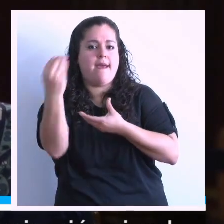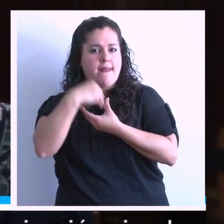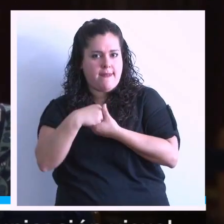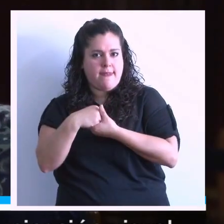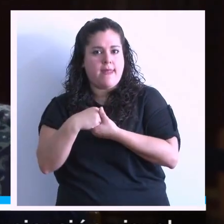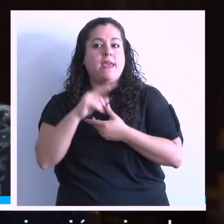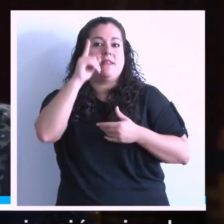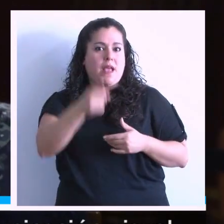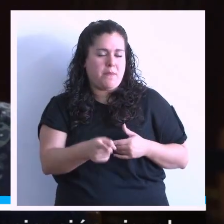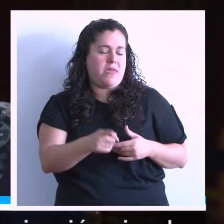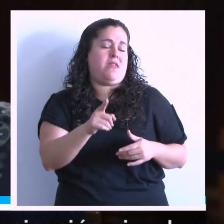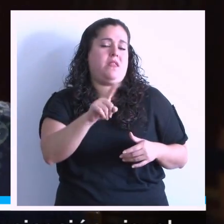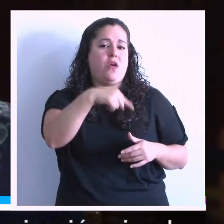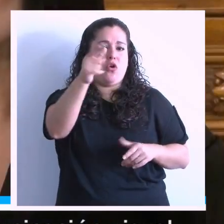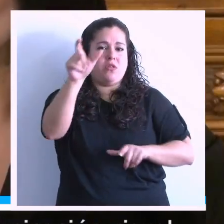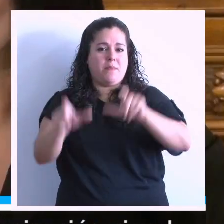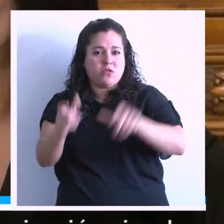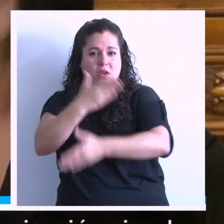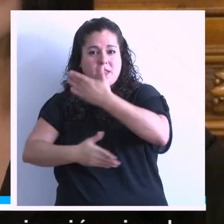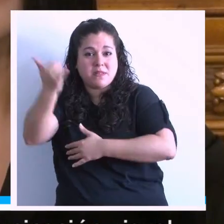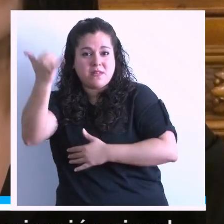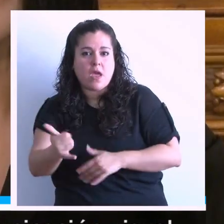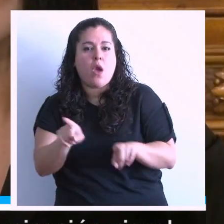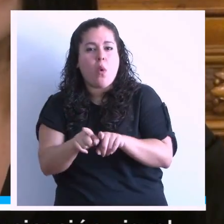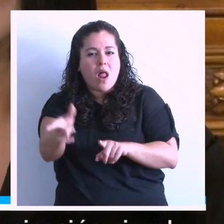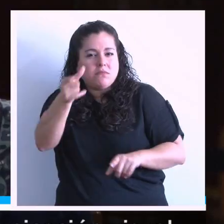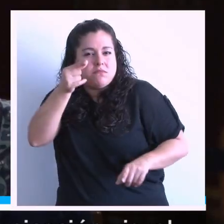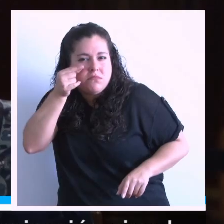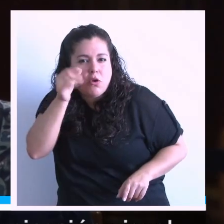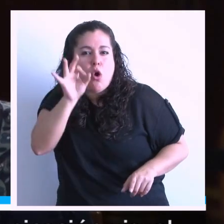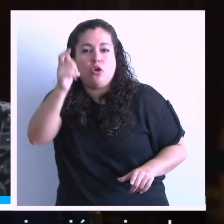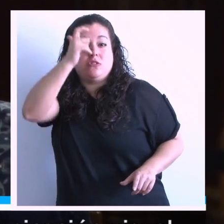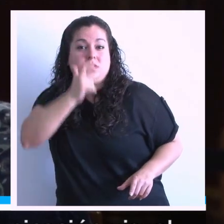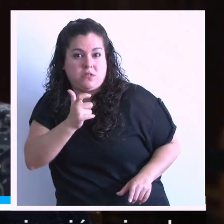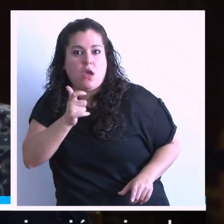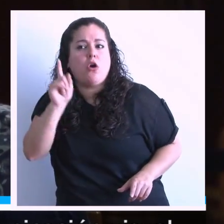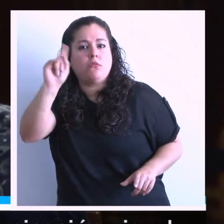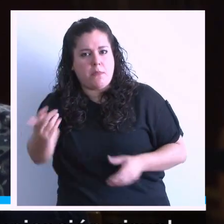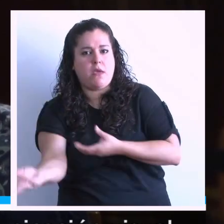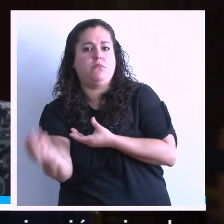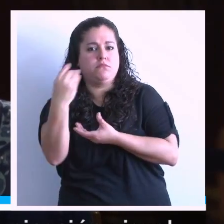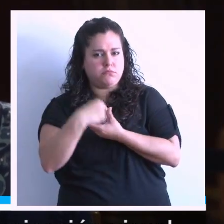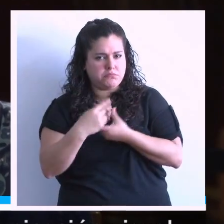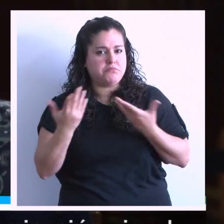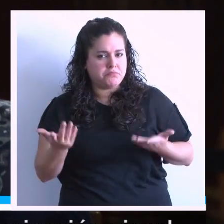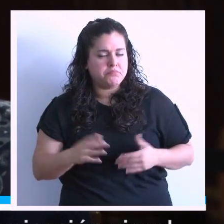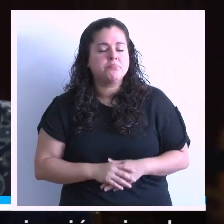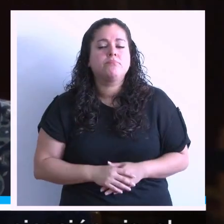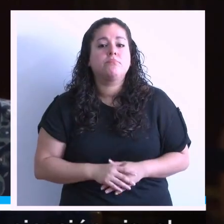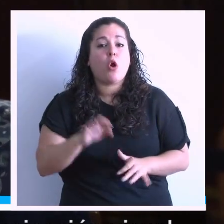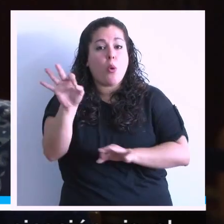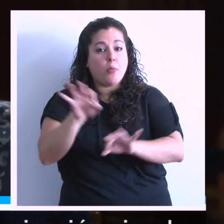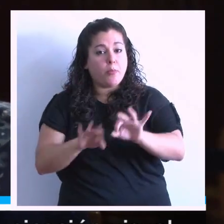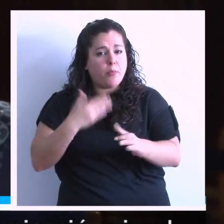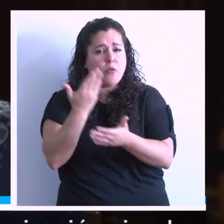poder escuchar, o sea, es para disminuciones auditivas y para personas de baja visión o ciegos. Y